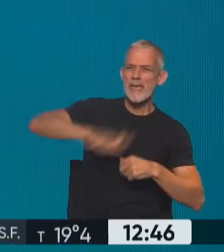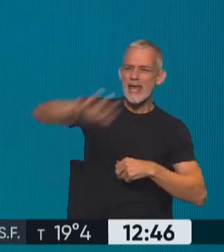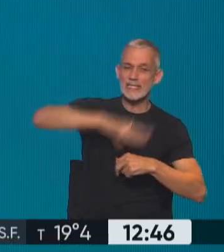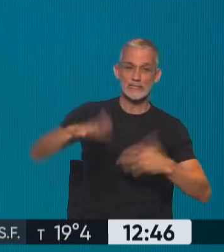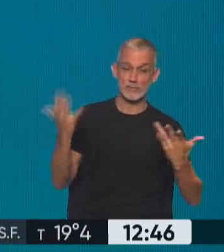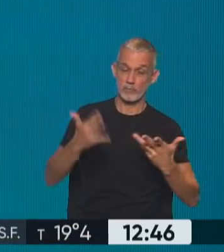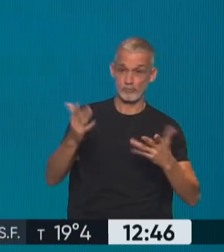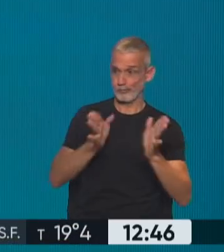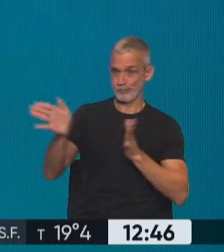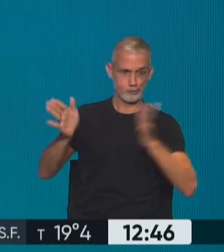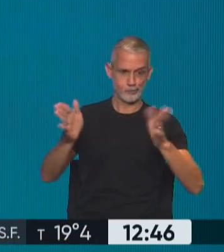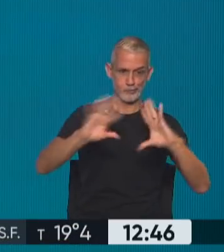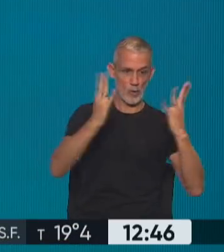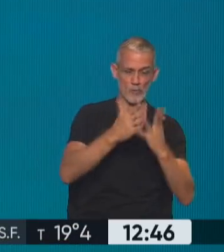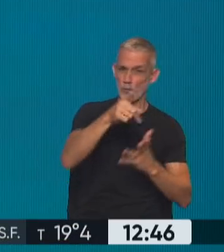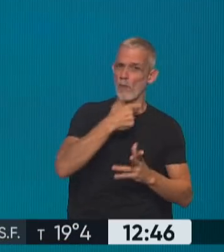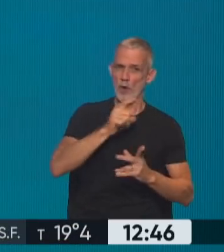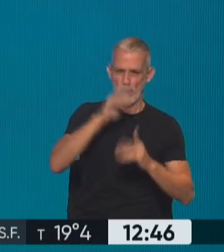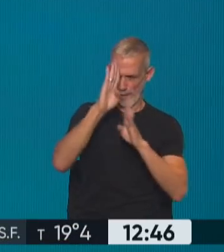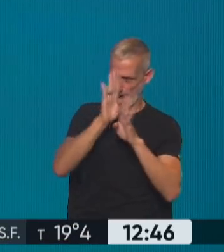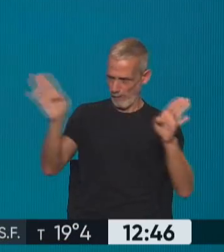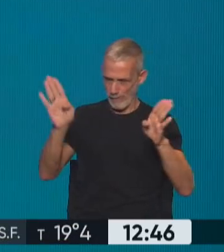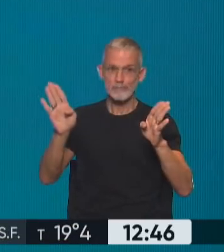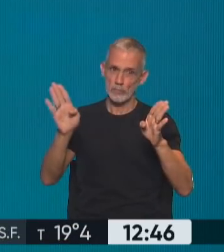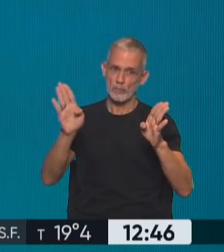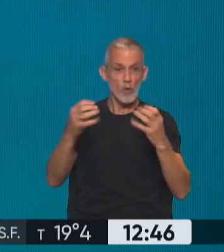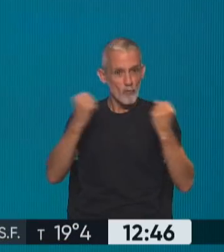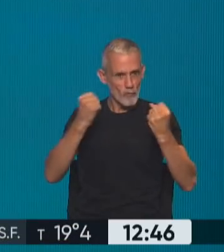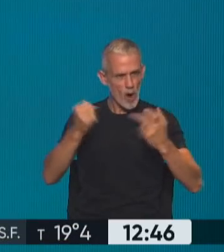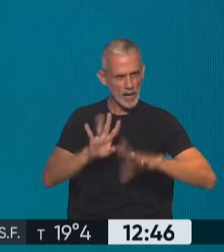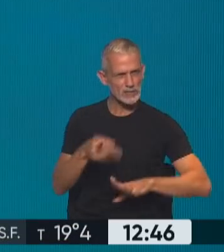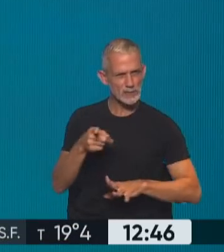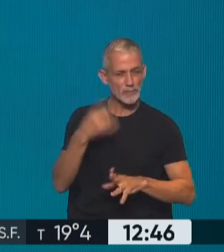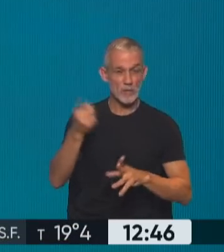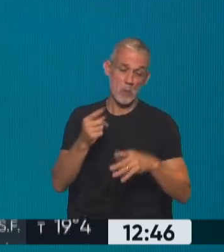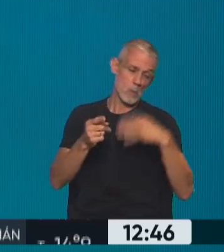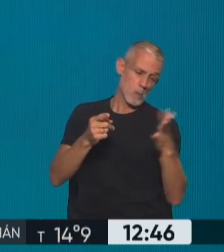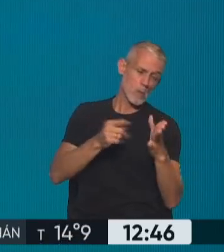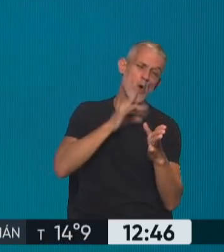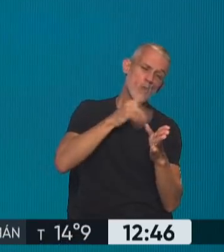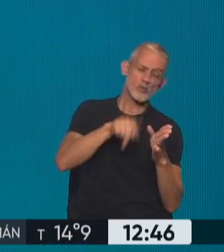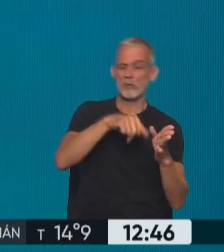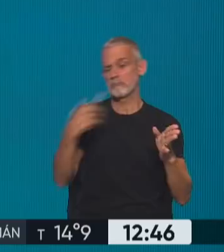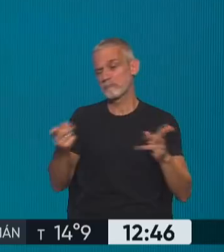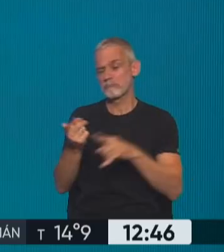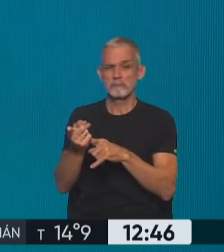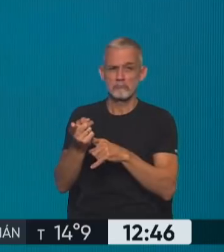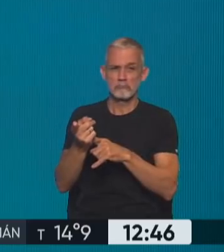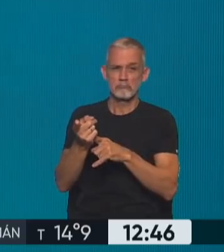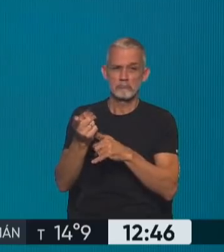mundo bipolar, el que tú no quieres, estaba con mucha fuerza. De un lado la Unión Soviética y del otro